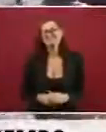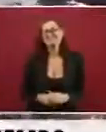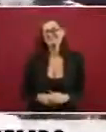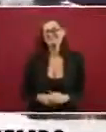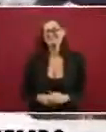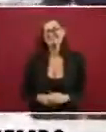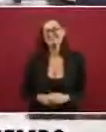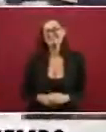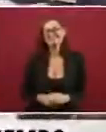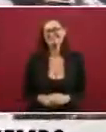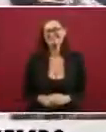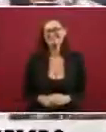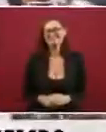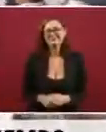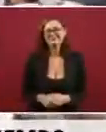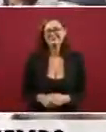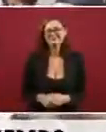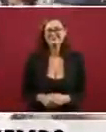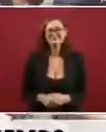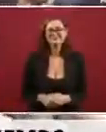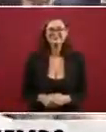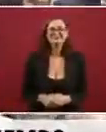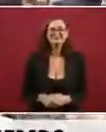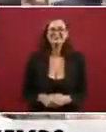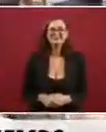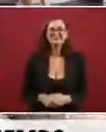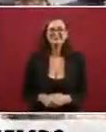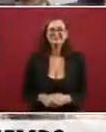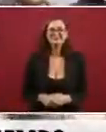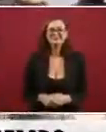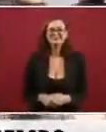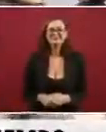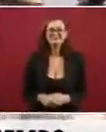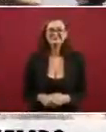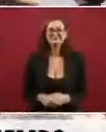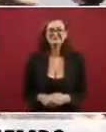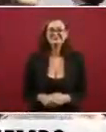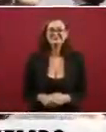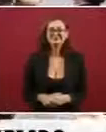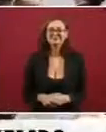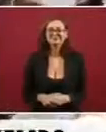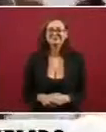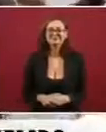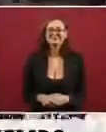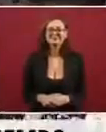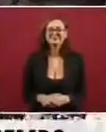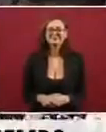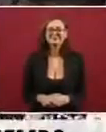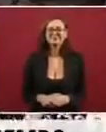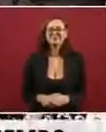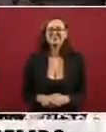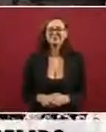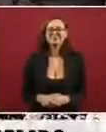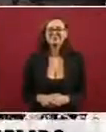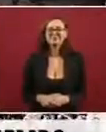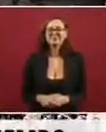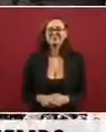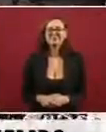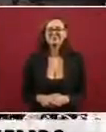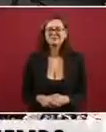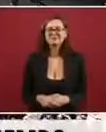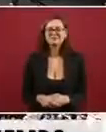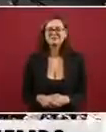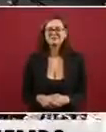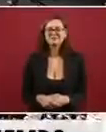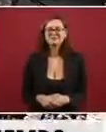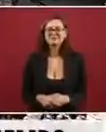en él era el presidente Andrés Manuel López Obrador. El presidente se mostró sin ataduras, sin compromisos. Para el gobierno